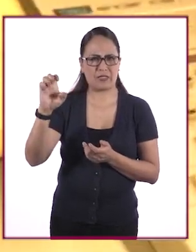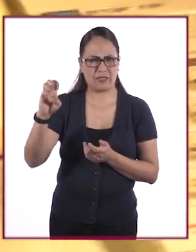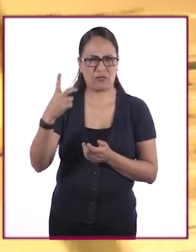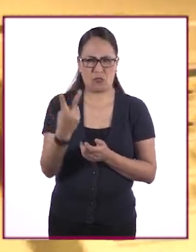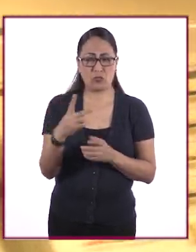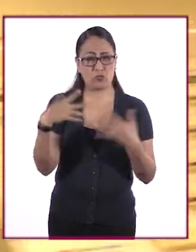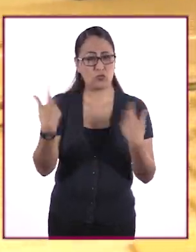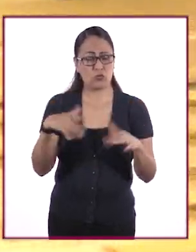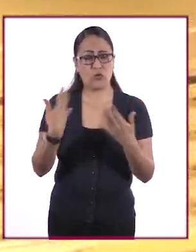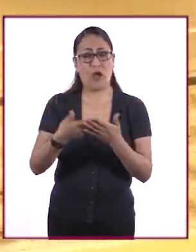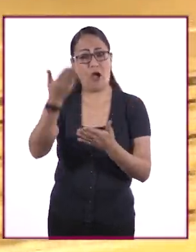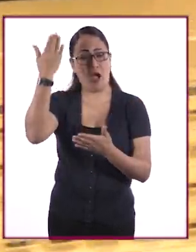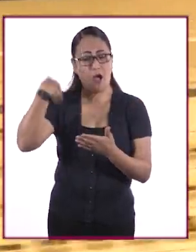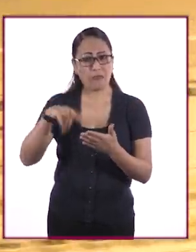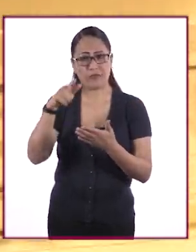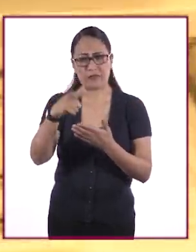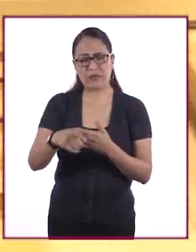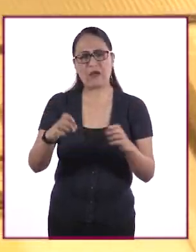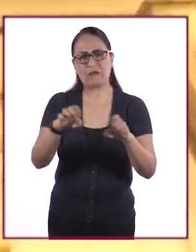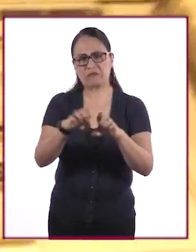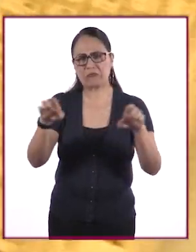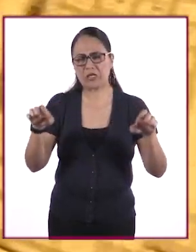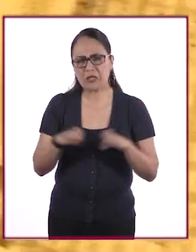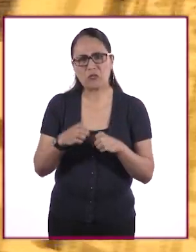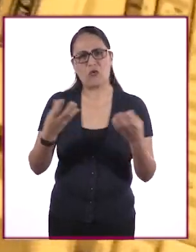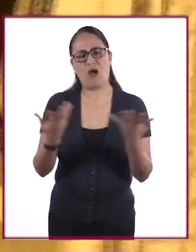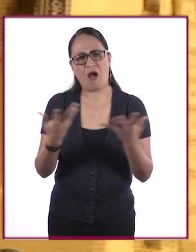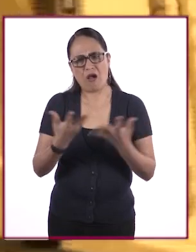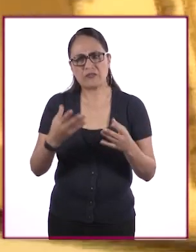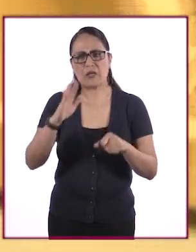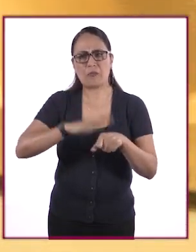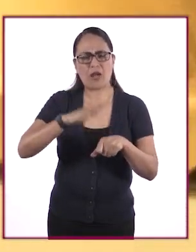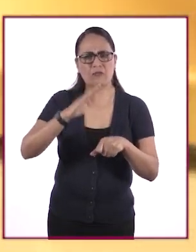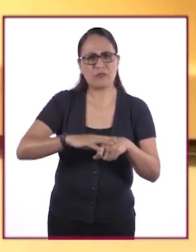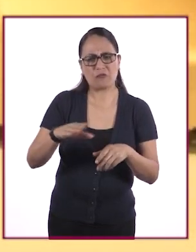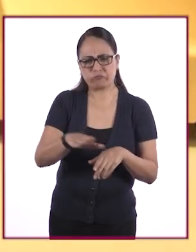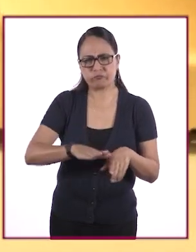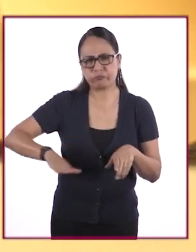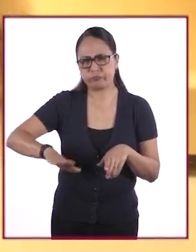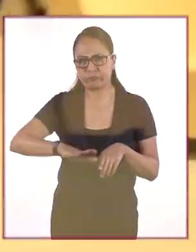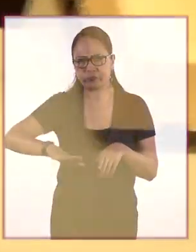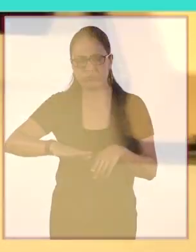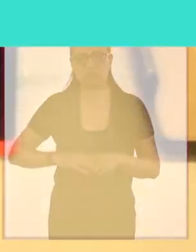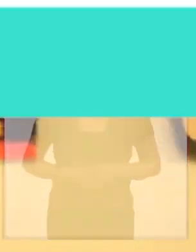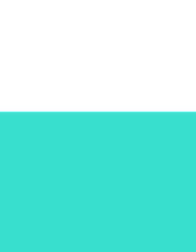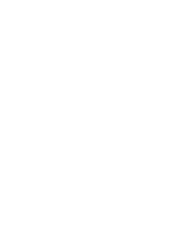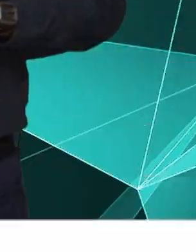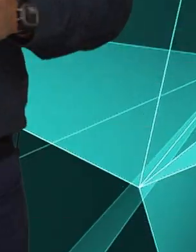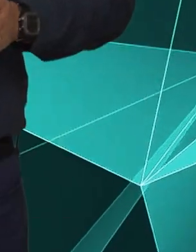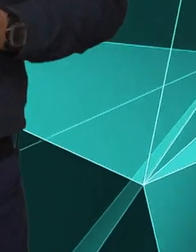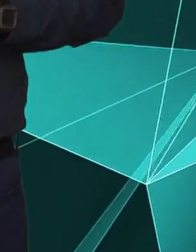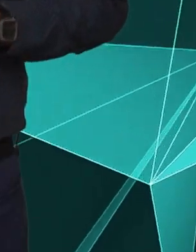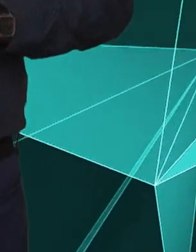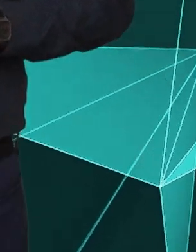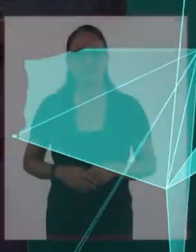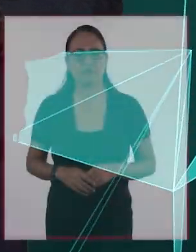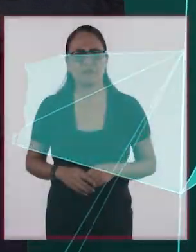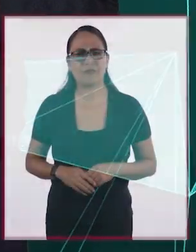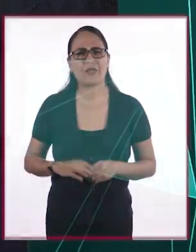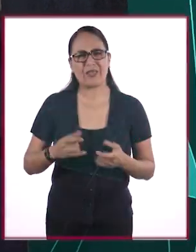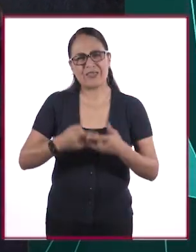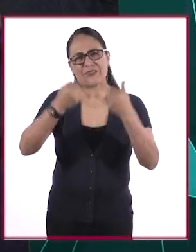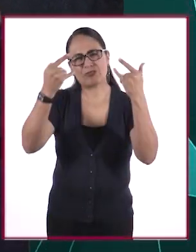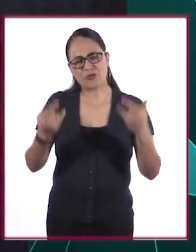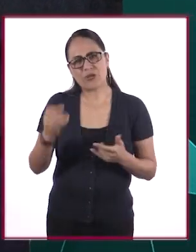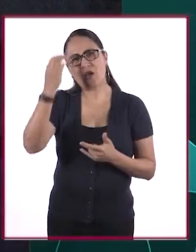en su época, pues fue el primer equipo en producirse en masa que incorporó un sistema de ventanas y de mouse. Para conocer un poco de la historia